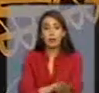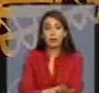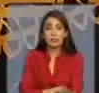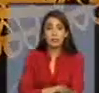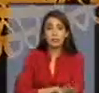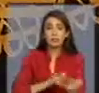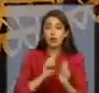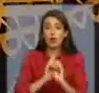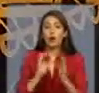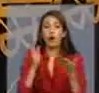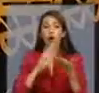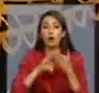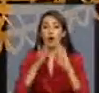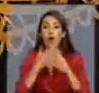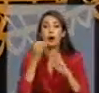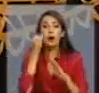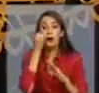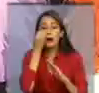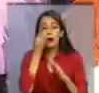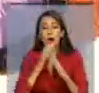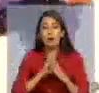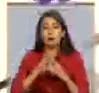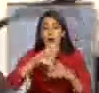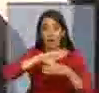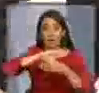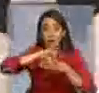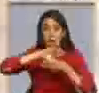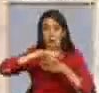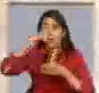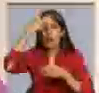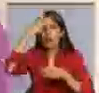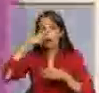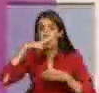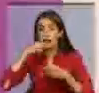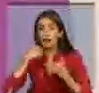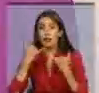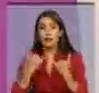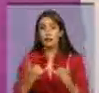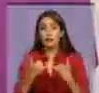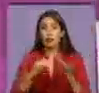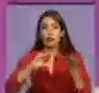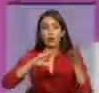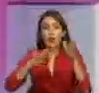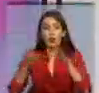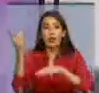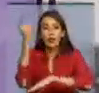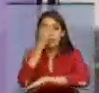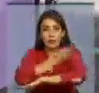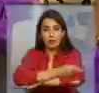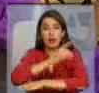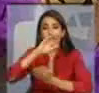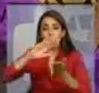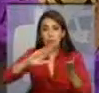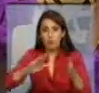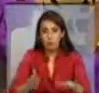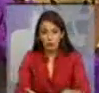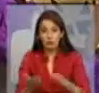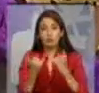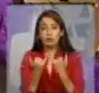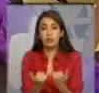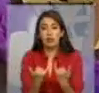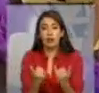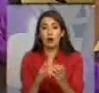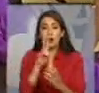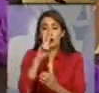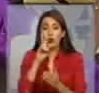indígenas, la Cancillería y la Embajada de México en el país conmemoran el Día de los Difuntos, manifestación cultural que se celebra el 2 de